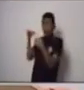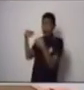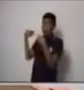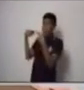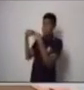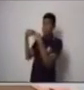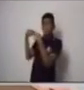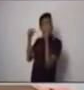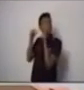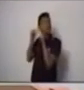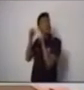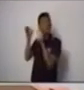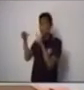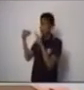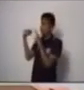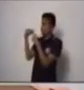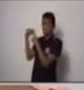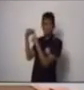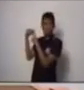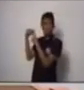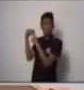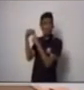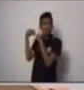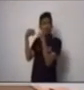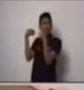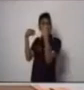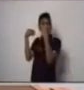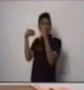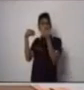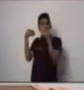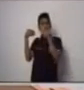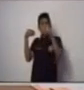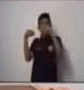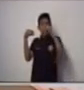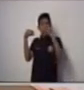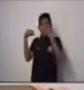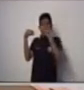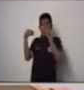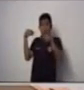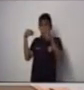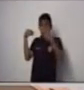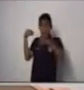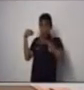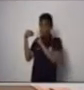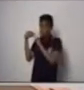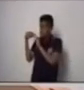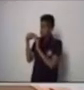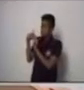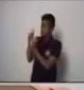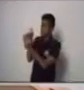palabras entonces salta montes abrimos nuestras gavetas